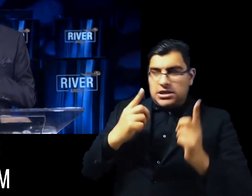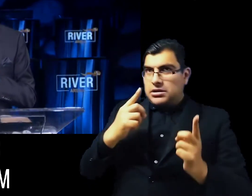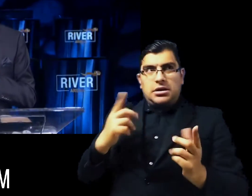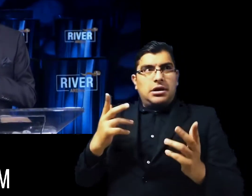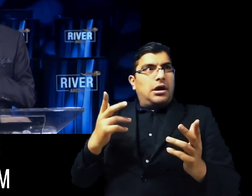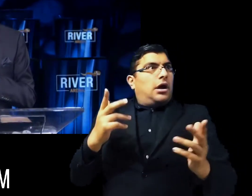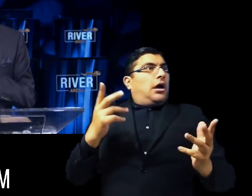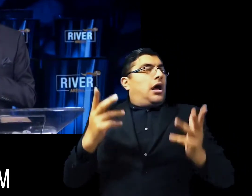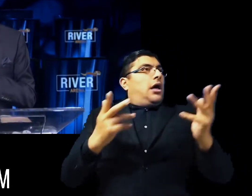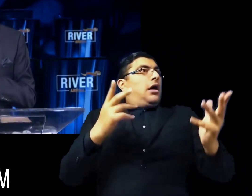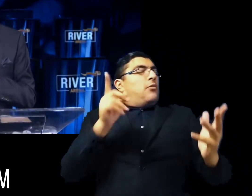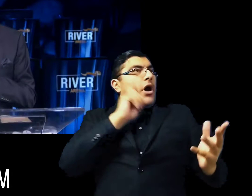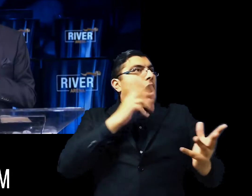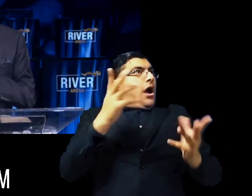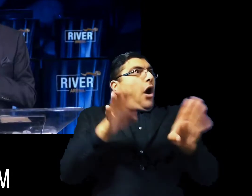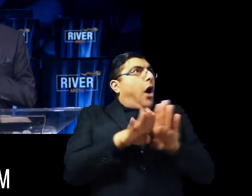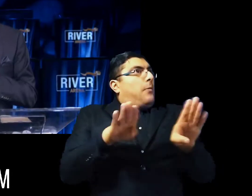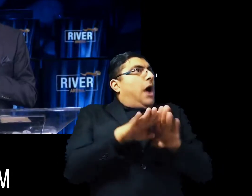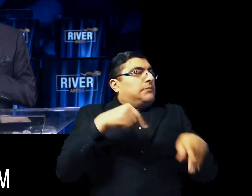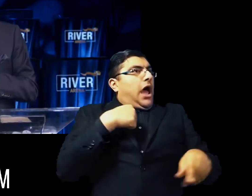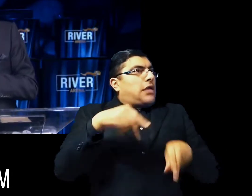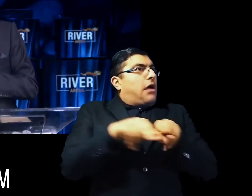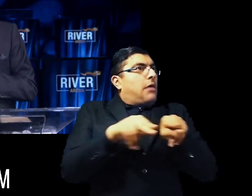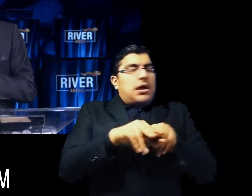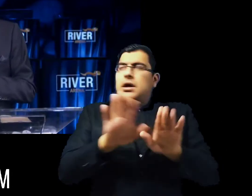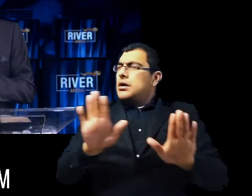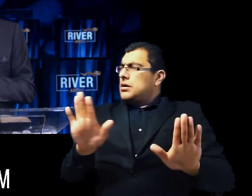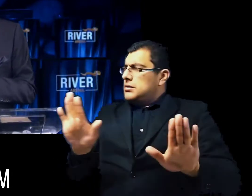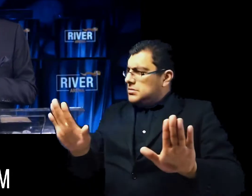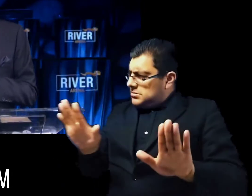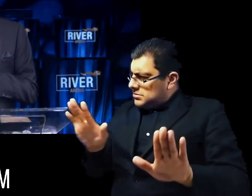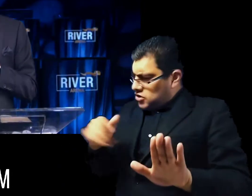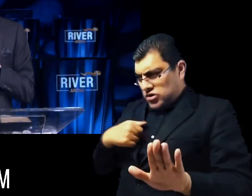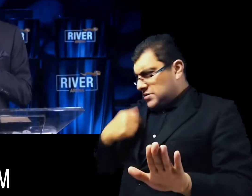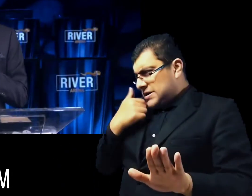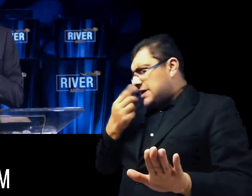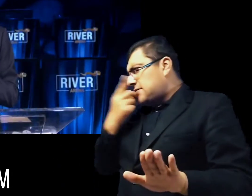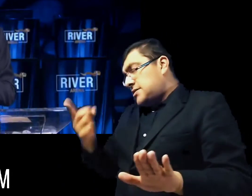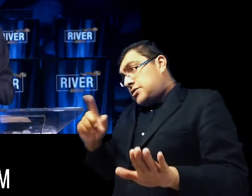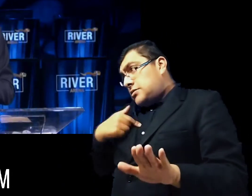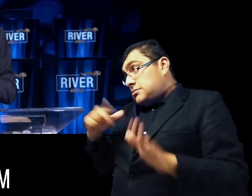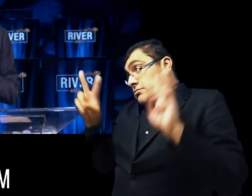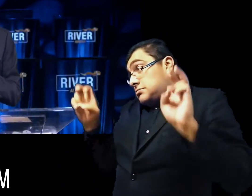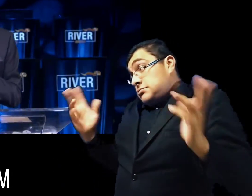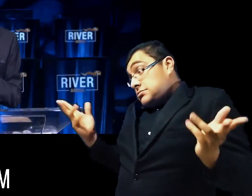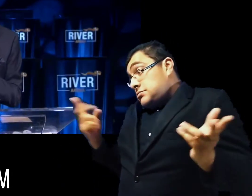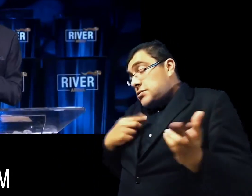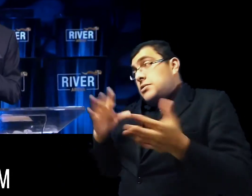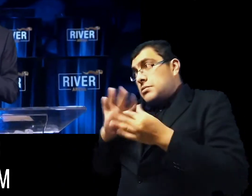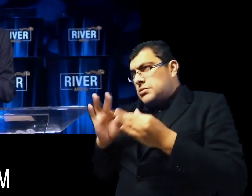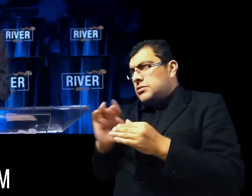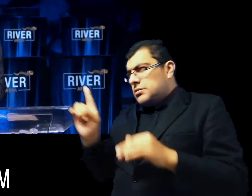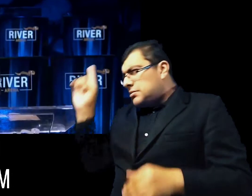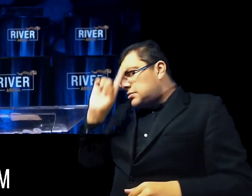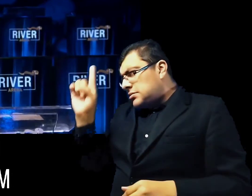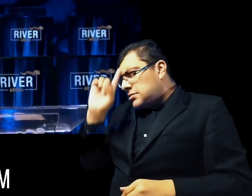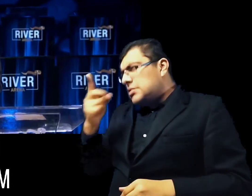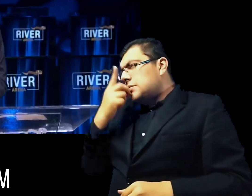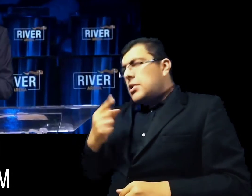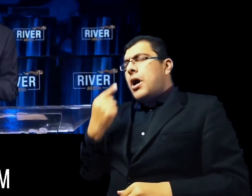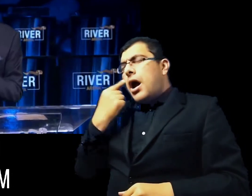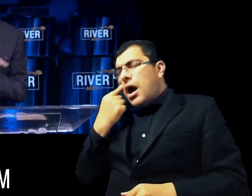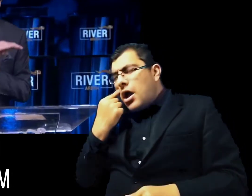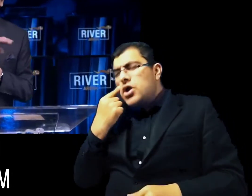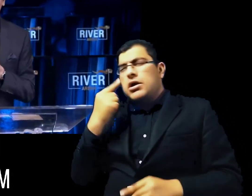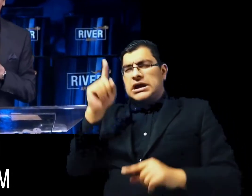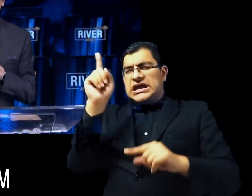se quedó fría la mujer. Le digo, mire, no quería decirle, pero ya que me sacó el tema, voy a seguir su consejo. Lo voy a